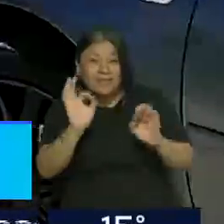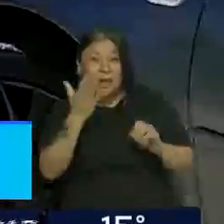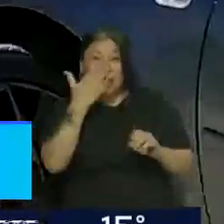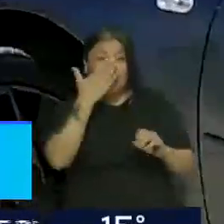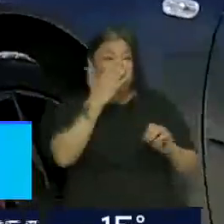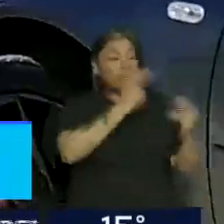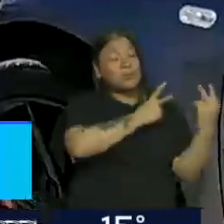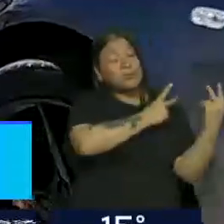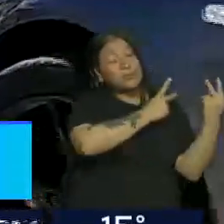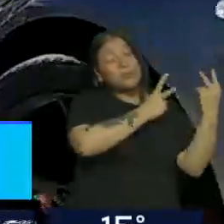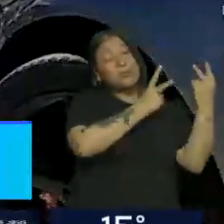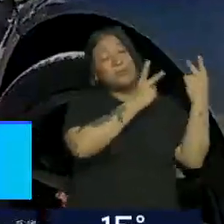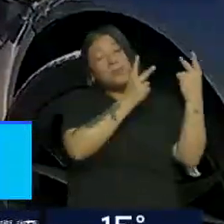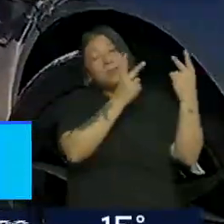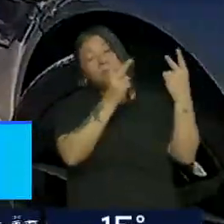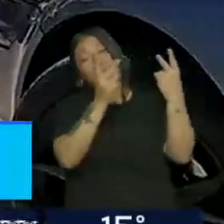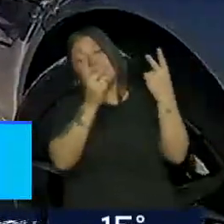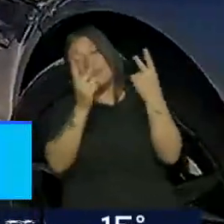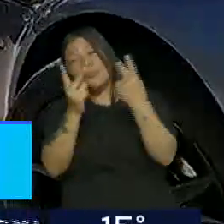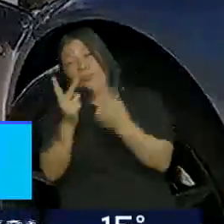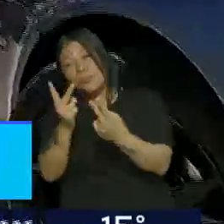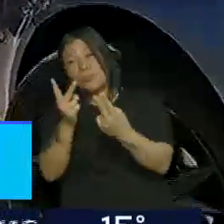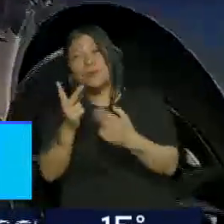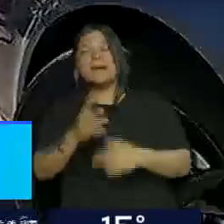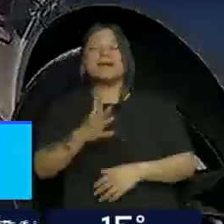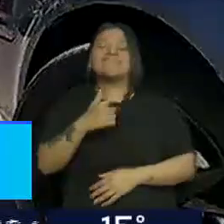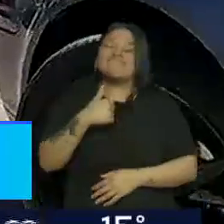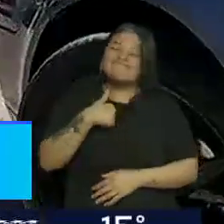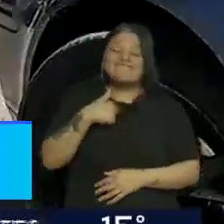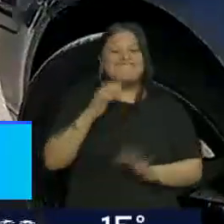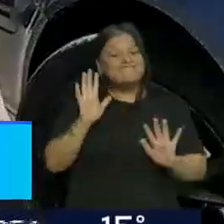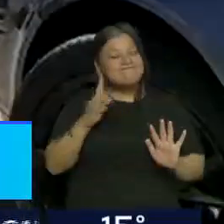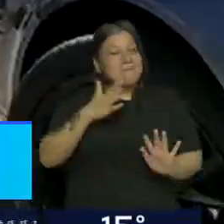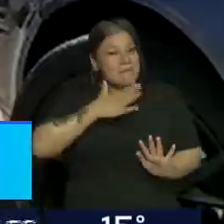sí, han estado de festejo largo. Bueno,